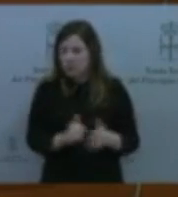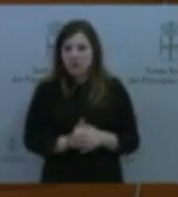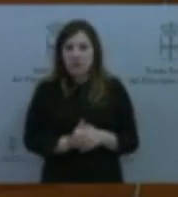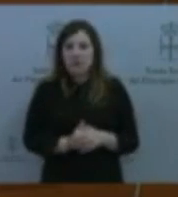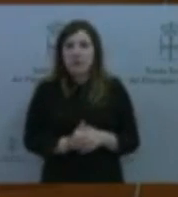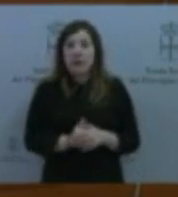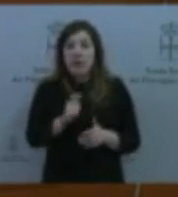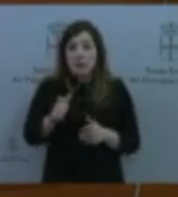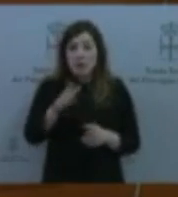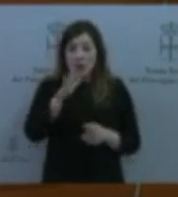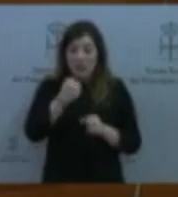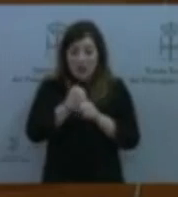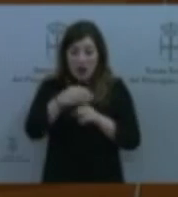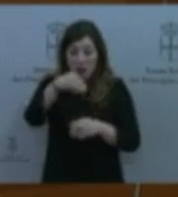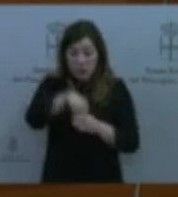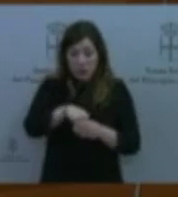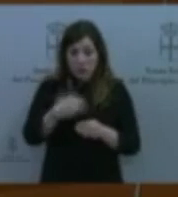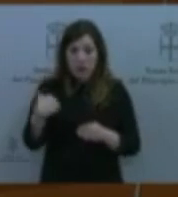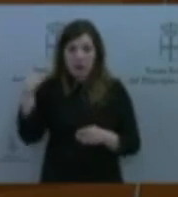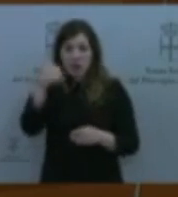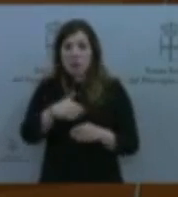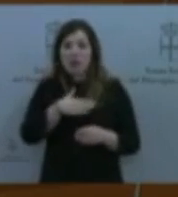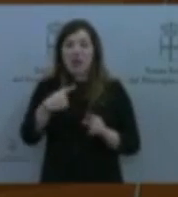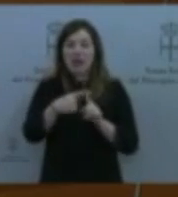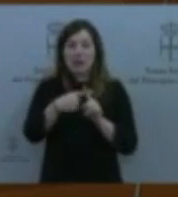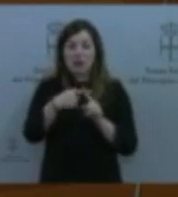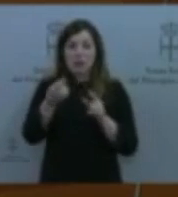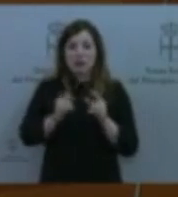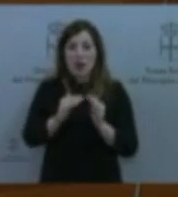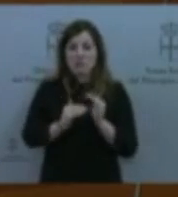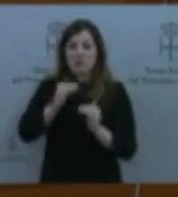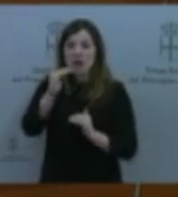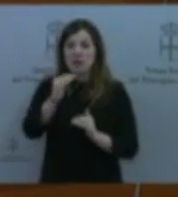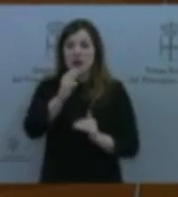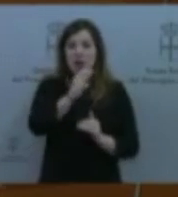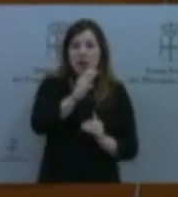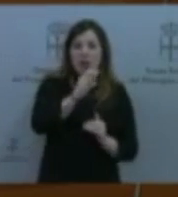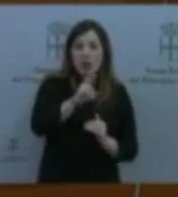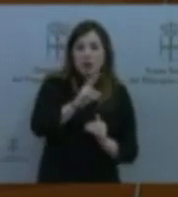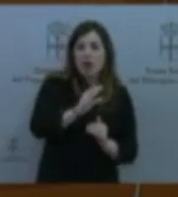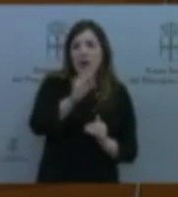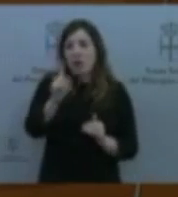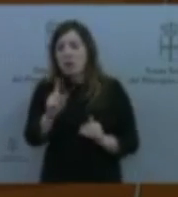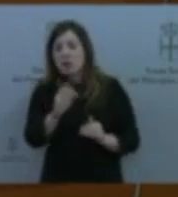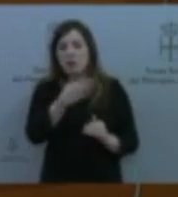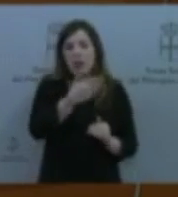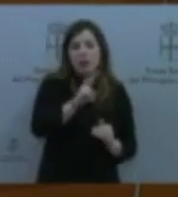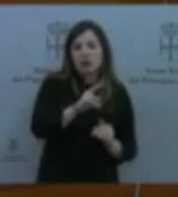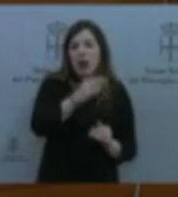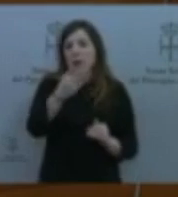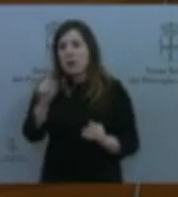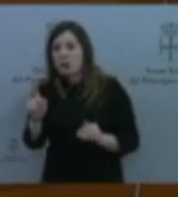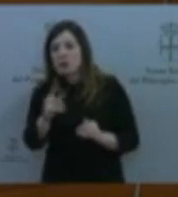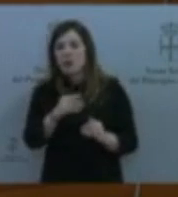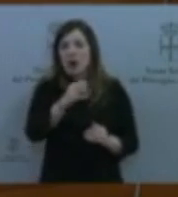profesional. Los D2 a D1, los C2 a C1, los B1, B2 a B1 y los A2 a A1.